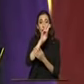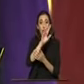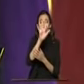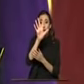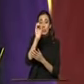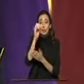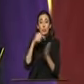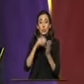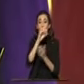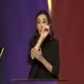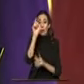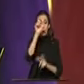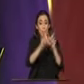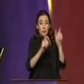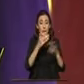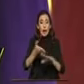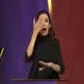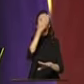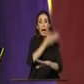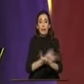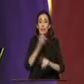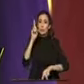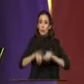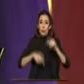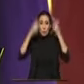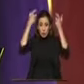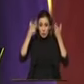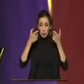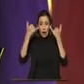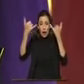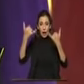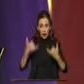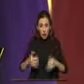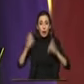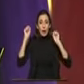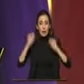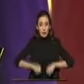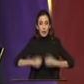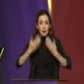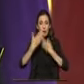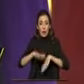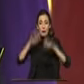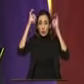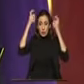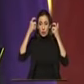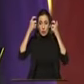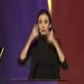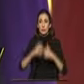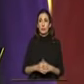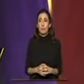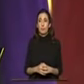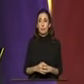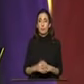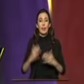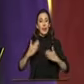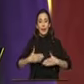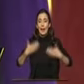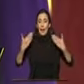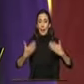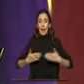250.000 personas que no pudieron culminar sus estudios se alfabetizaron o avanzaron de grado. ¡Qué